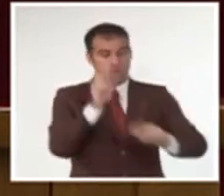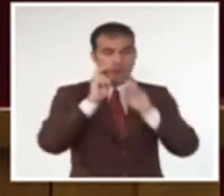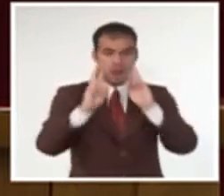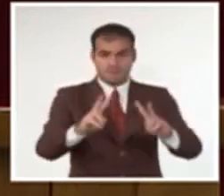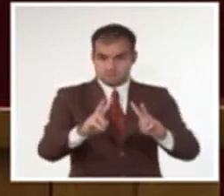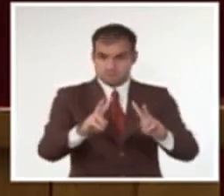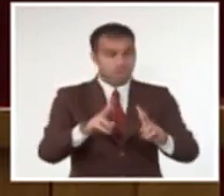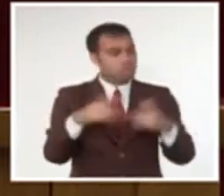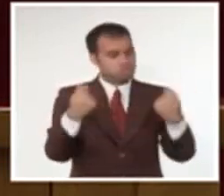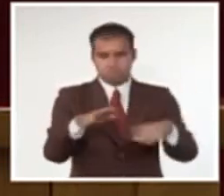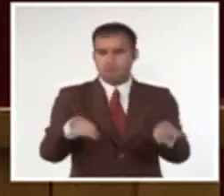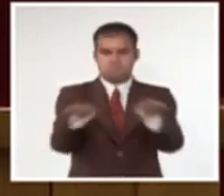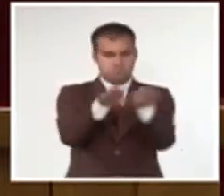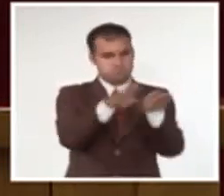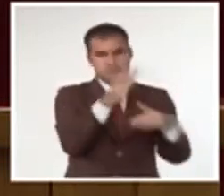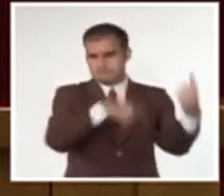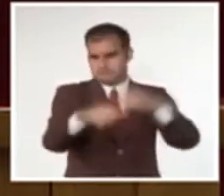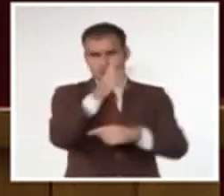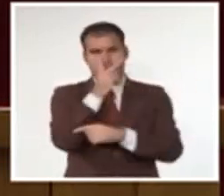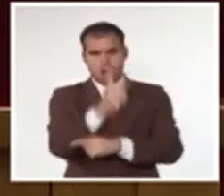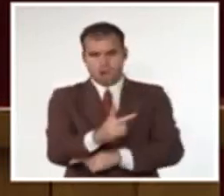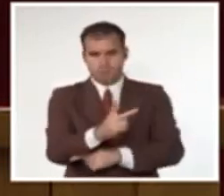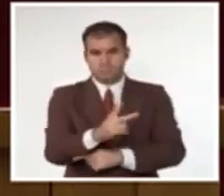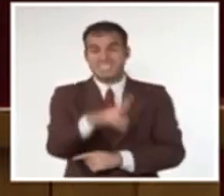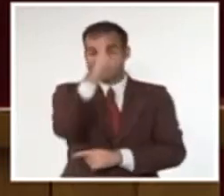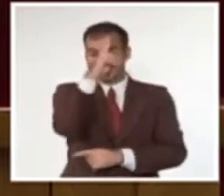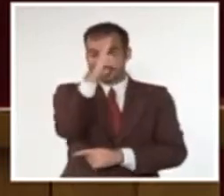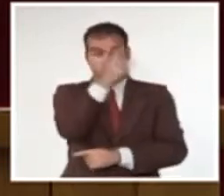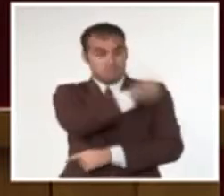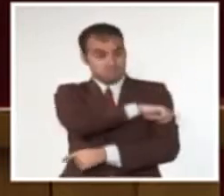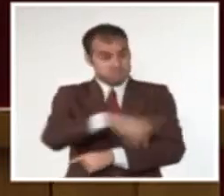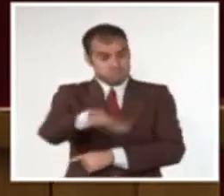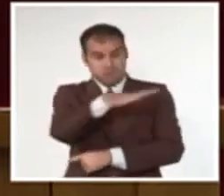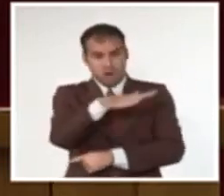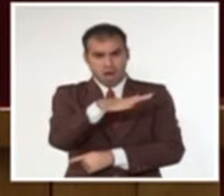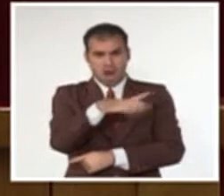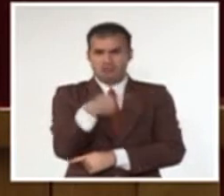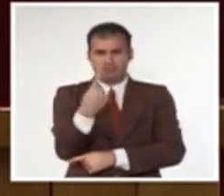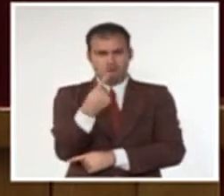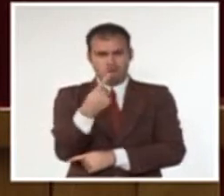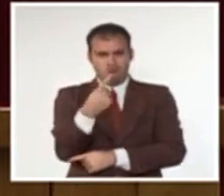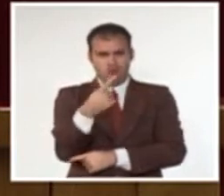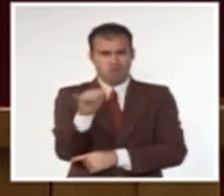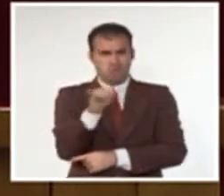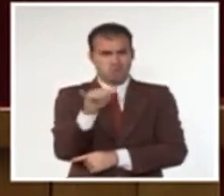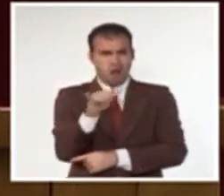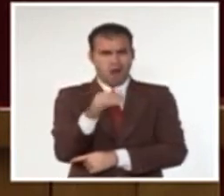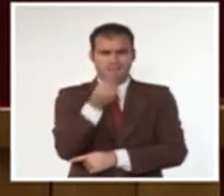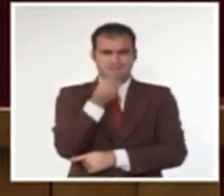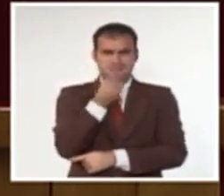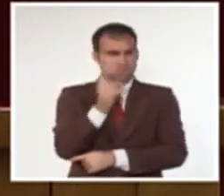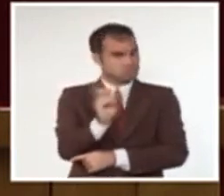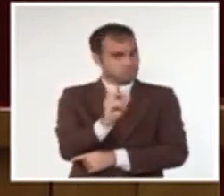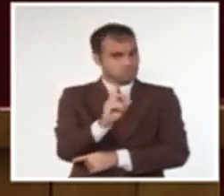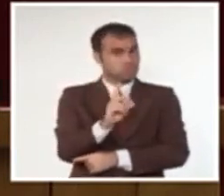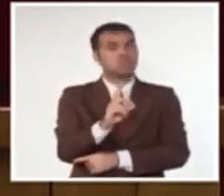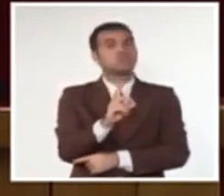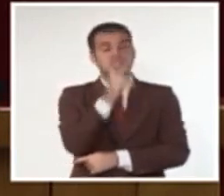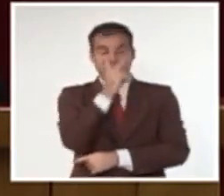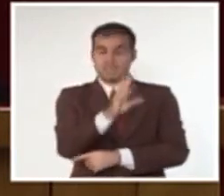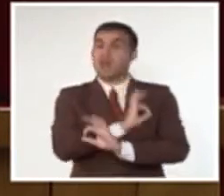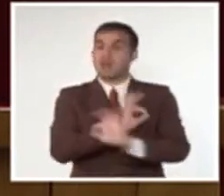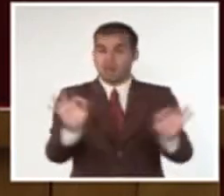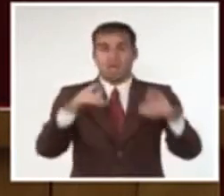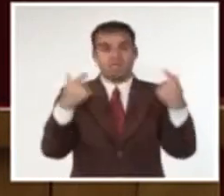de los derechos es prioridad y la salud pública no es mercancía, es un derecho de todos y responsabilidad